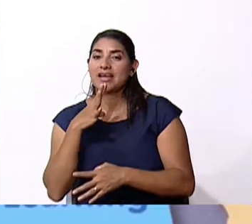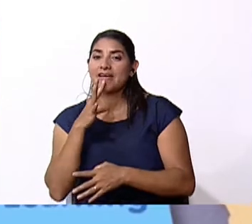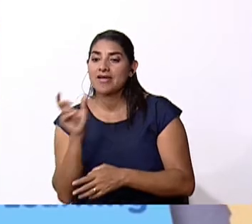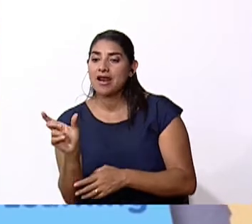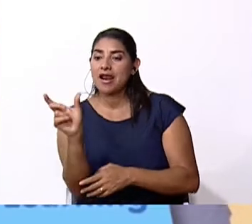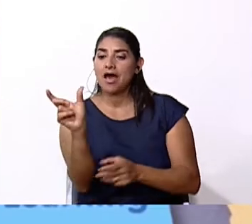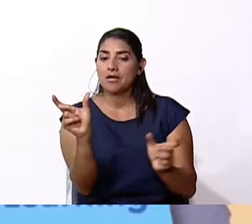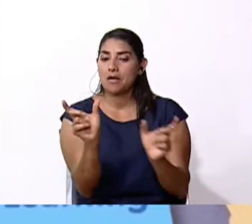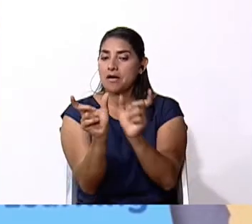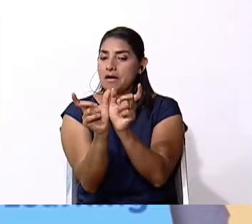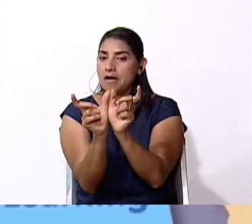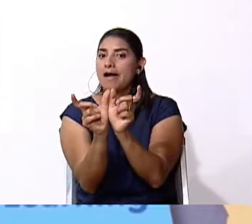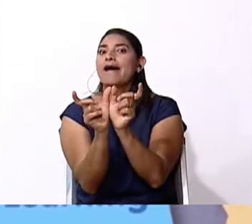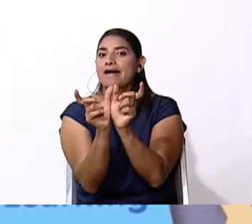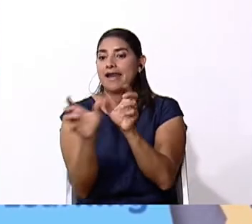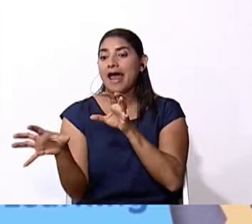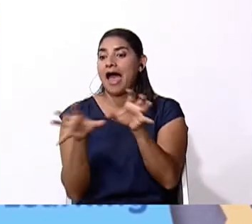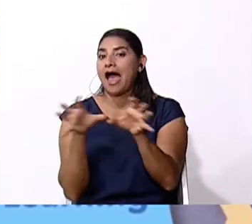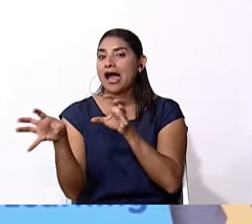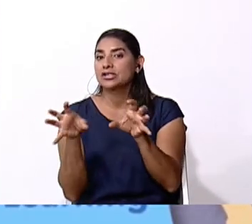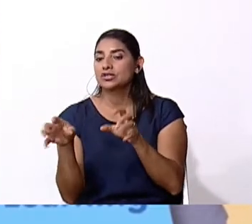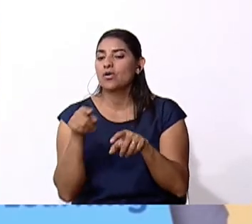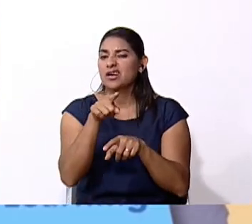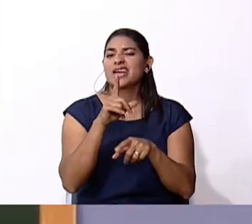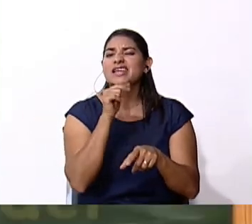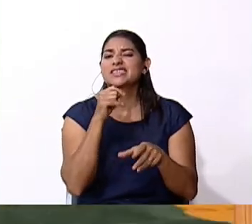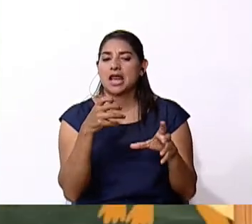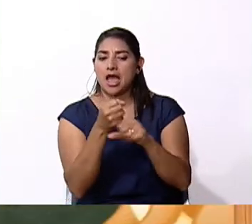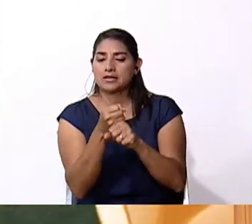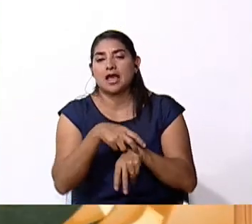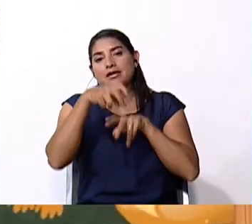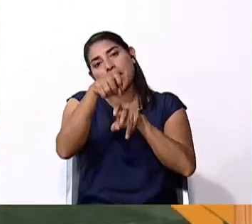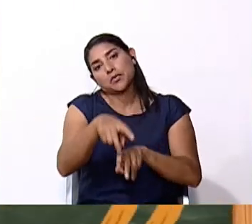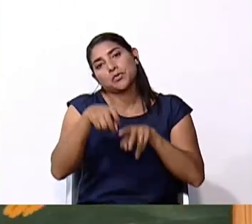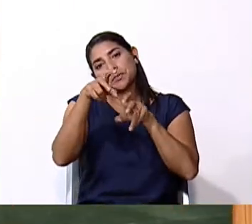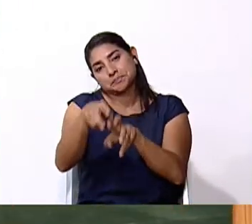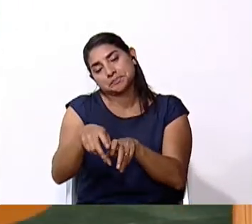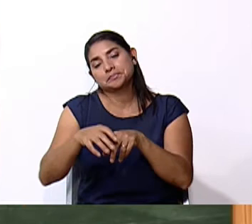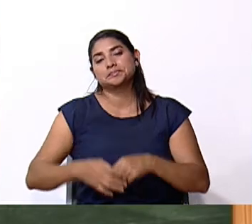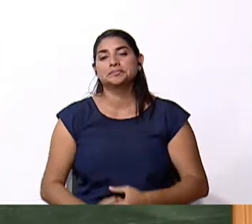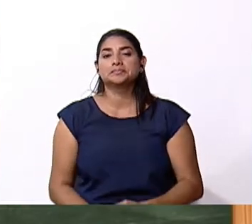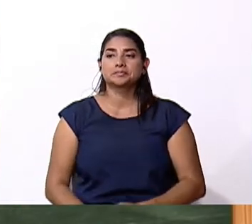es el verbo, la acción que realiza el sujeto.